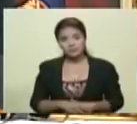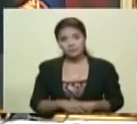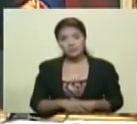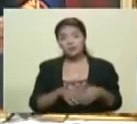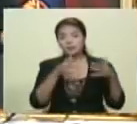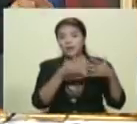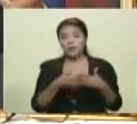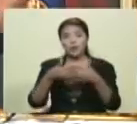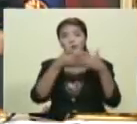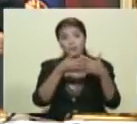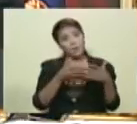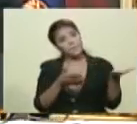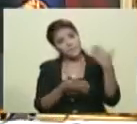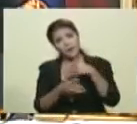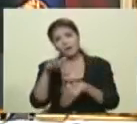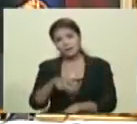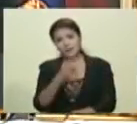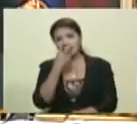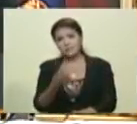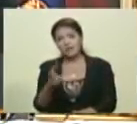Estados Unidos a venir a Venezuela.